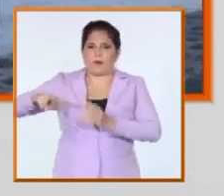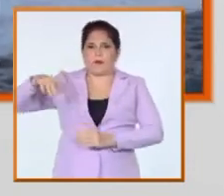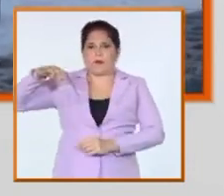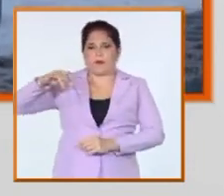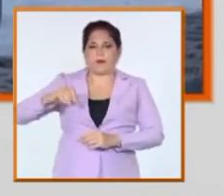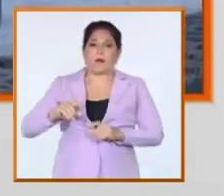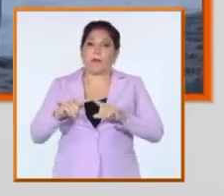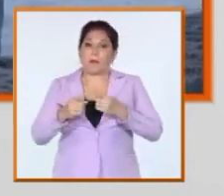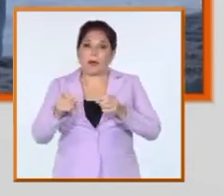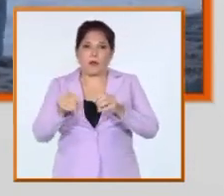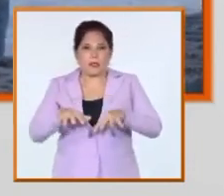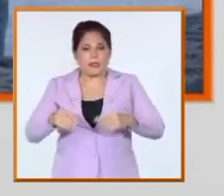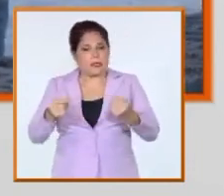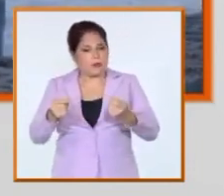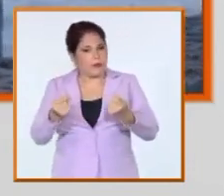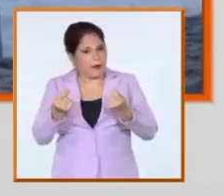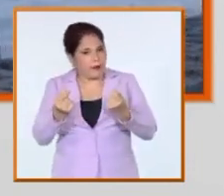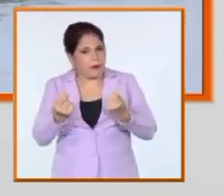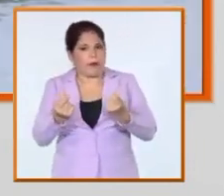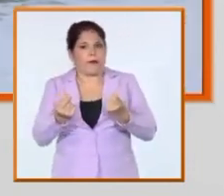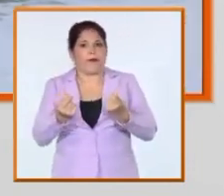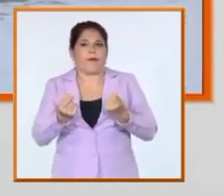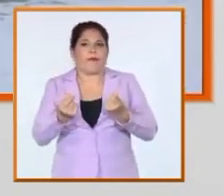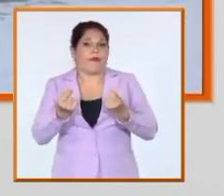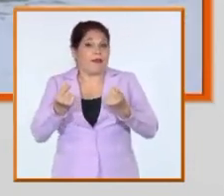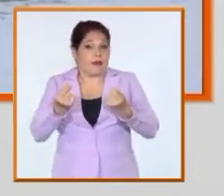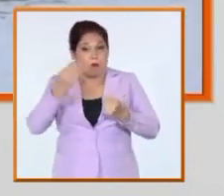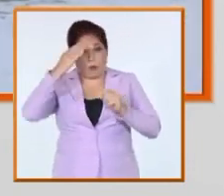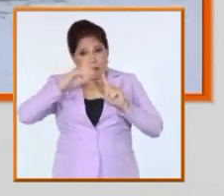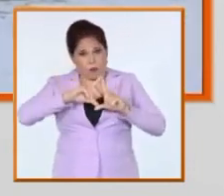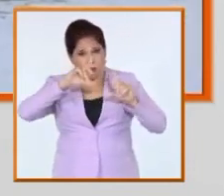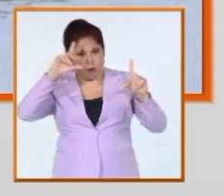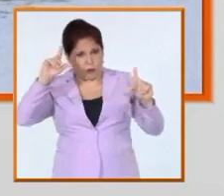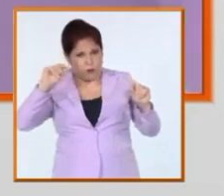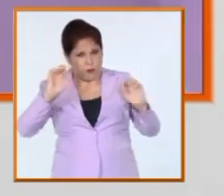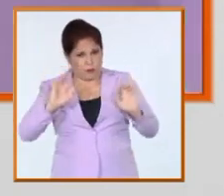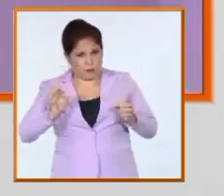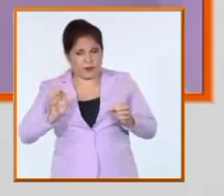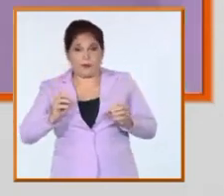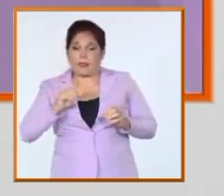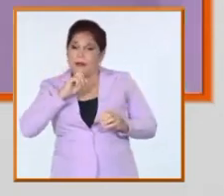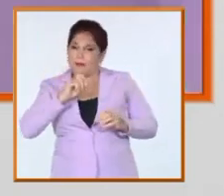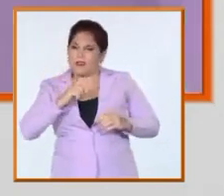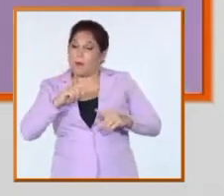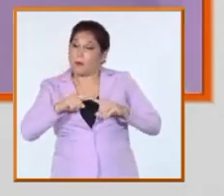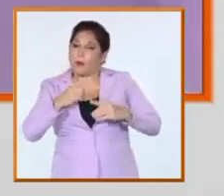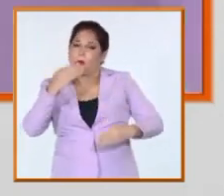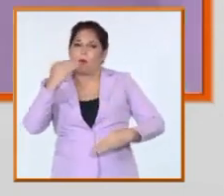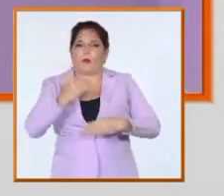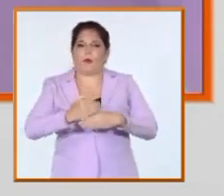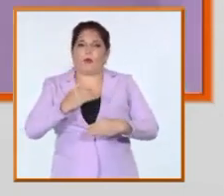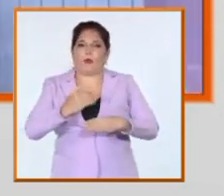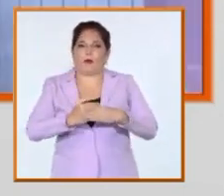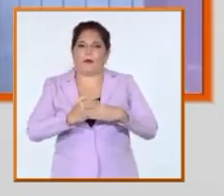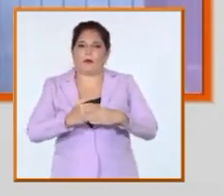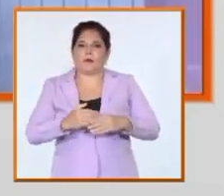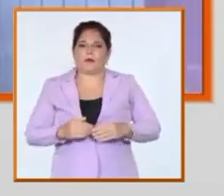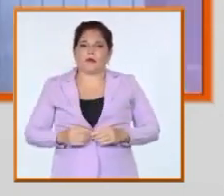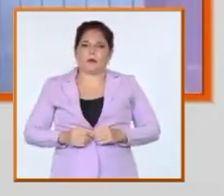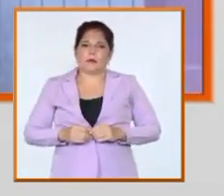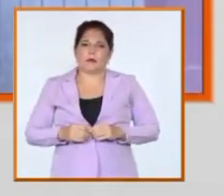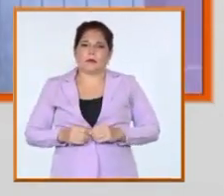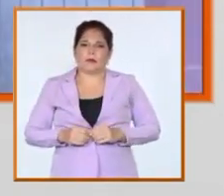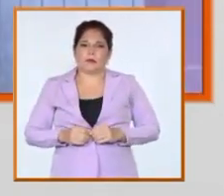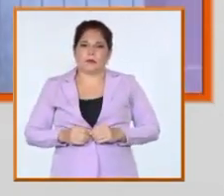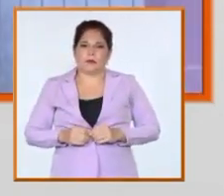tiene el país financiera económica como explicaba ahorita el tema del bloqueo el país ha